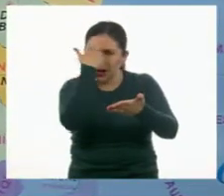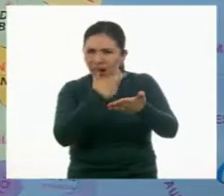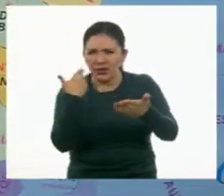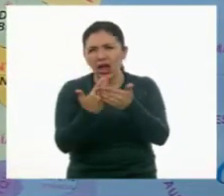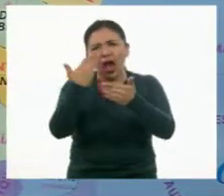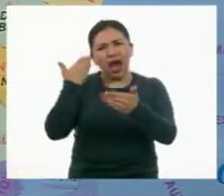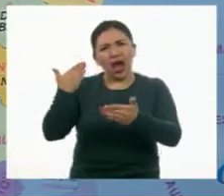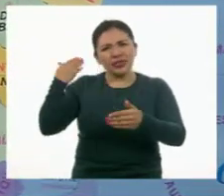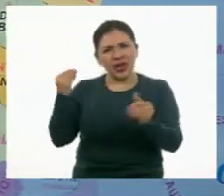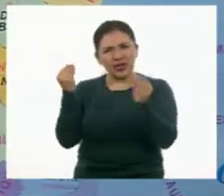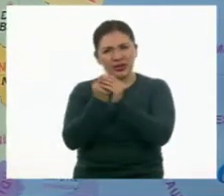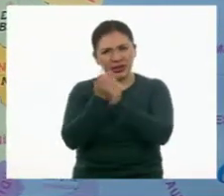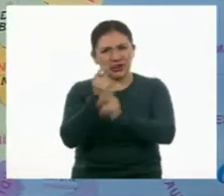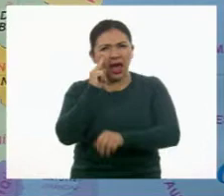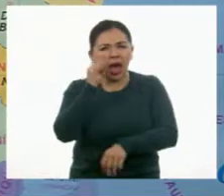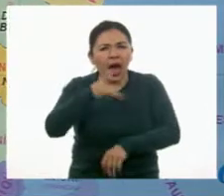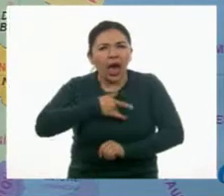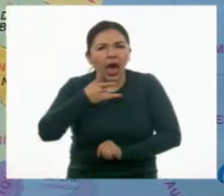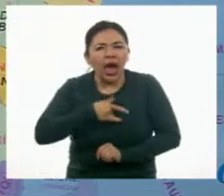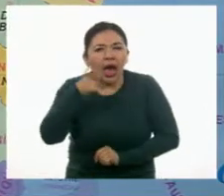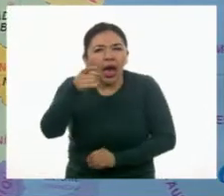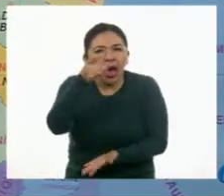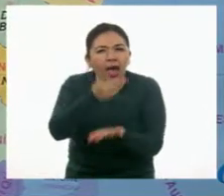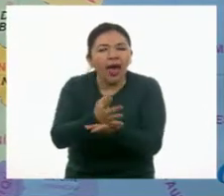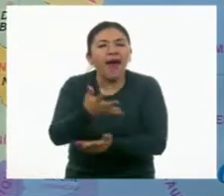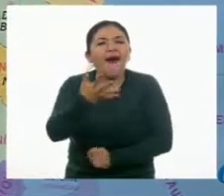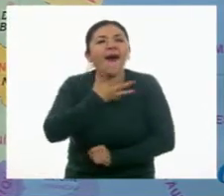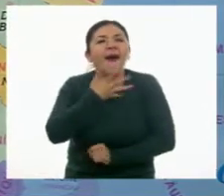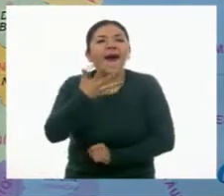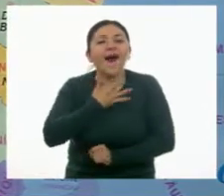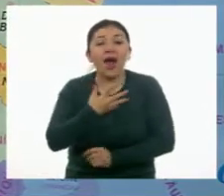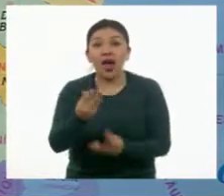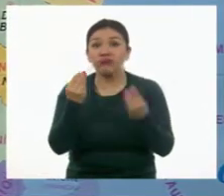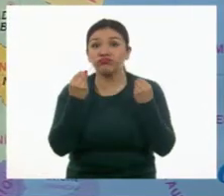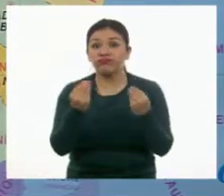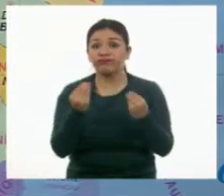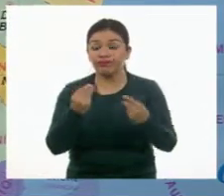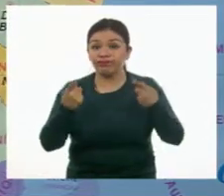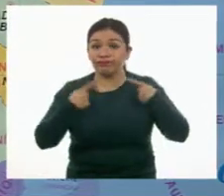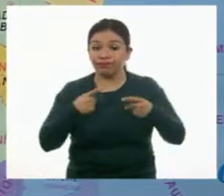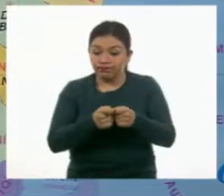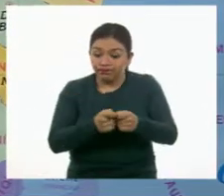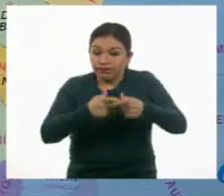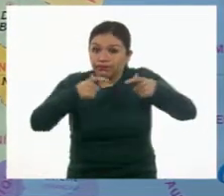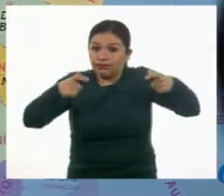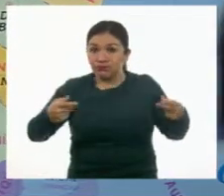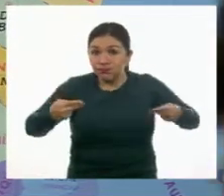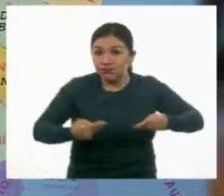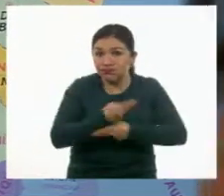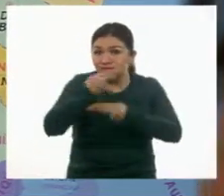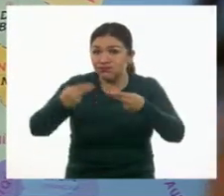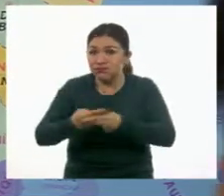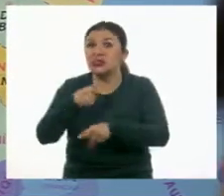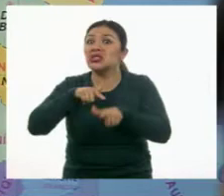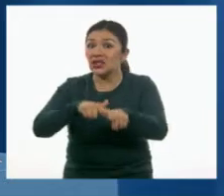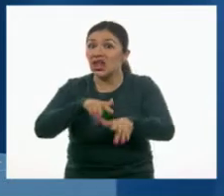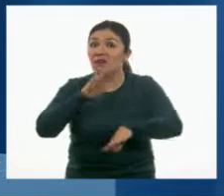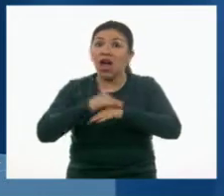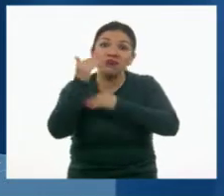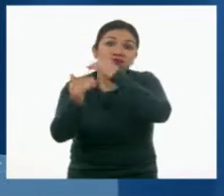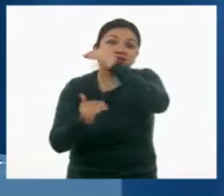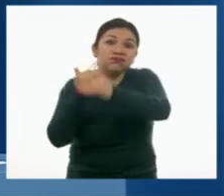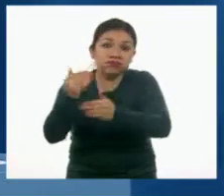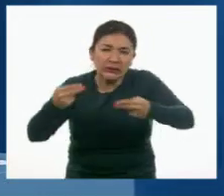sesiones anteriores te vas a dar cuenta que tiene una densidad poblacional alta Nigeria y va a seguir aumentando.